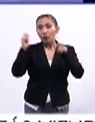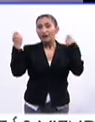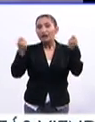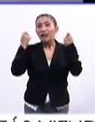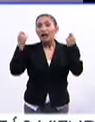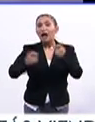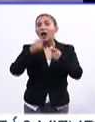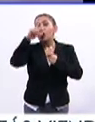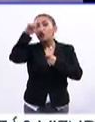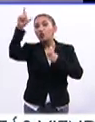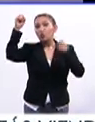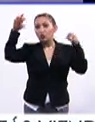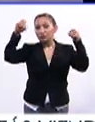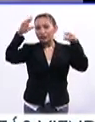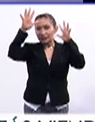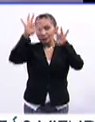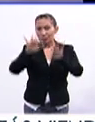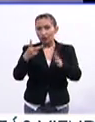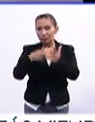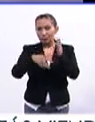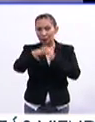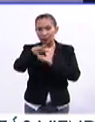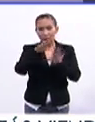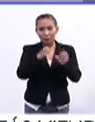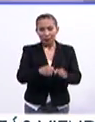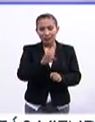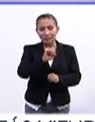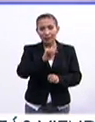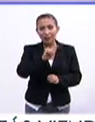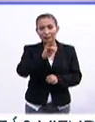luces de invierno 2018 sebastián